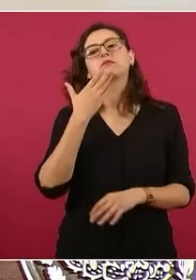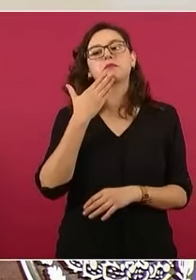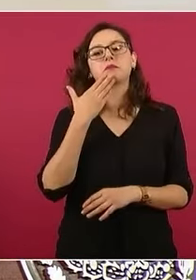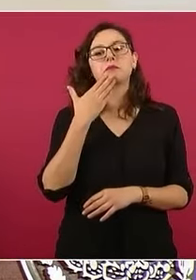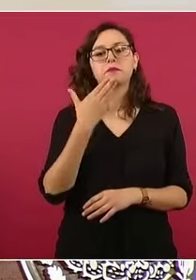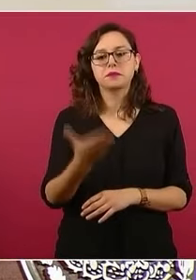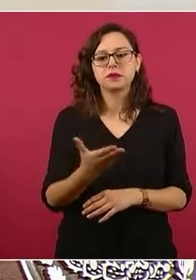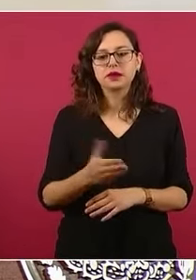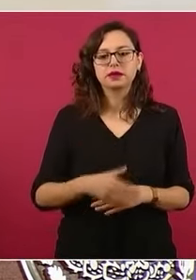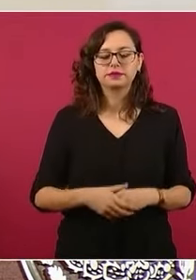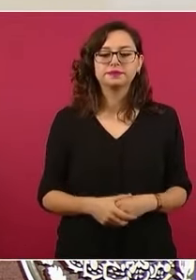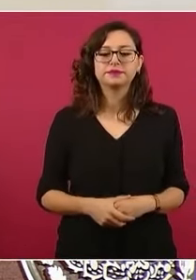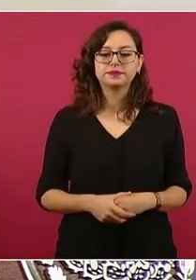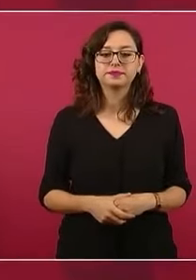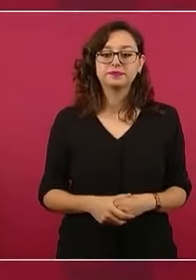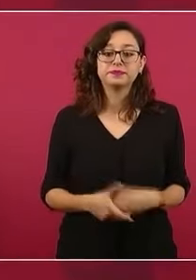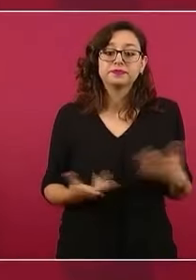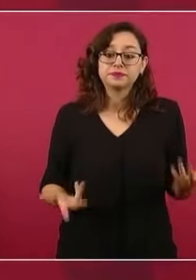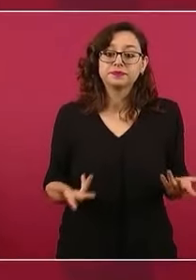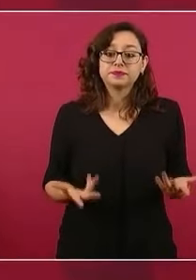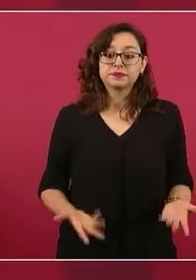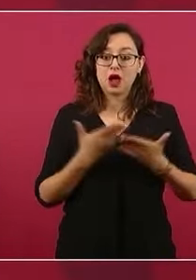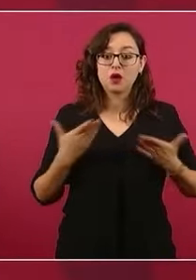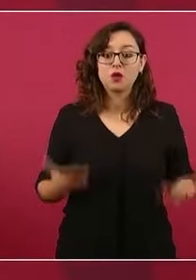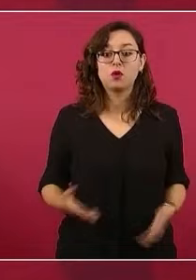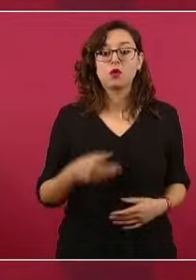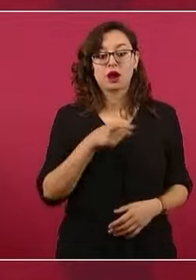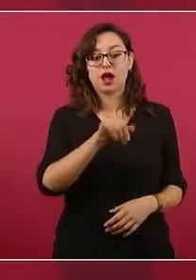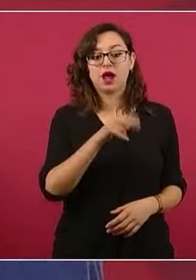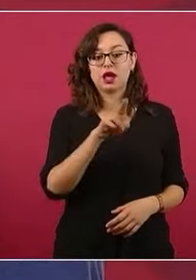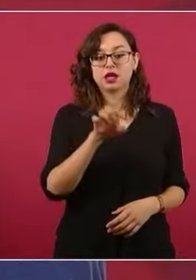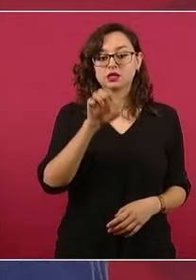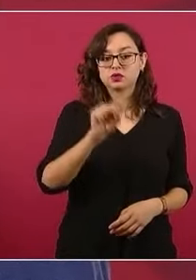informar sobre la decisión que se tomó de